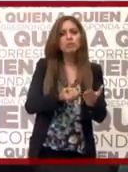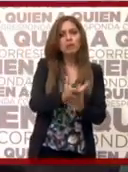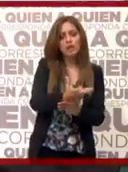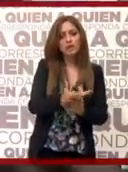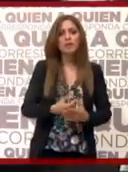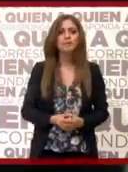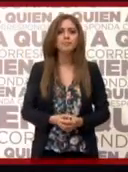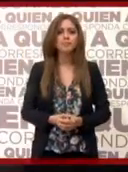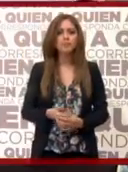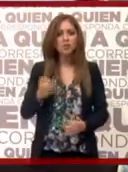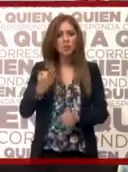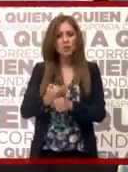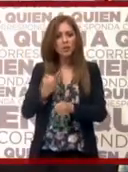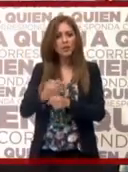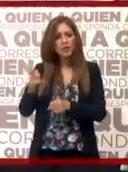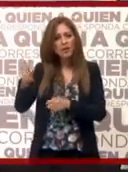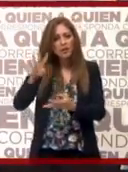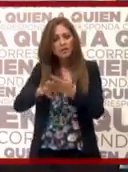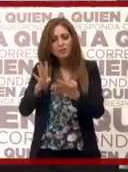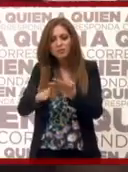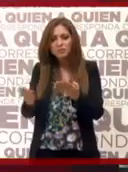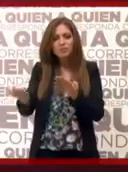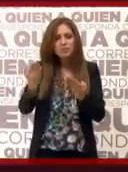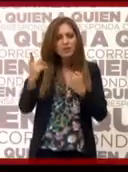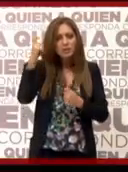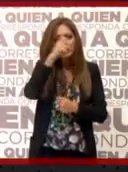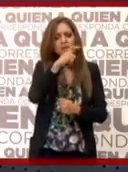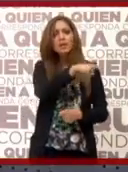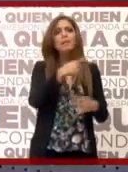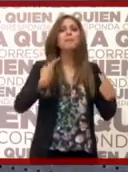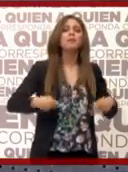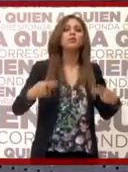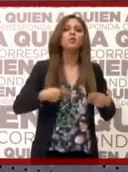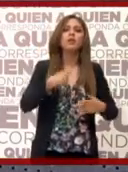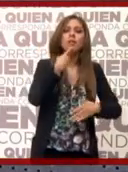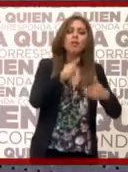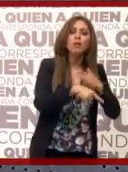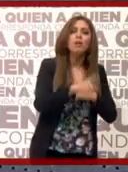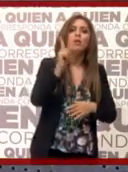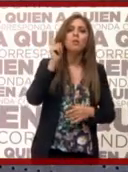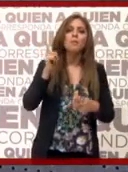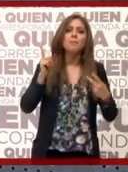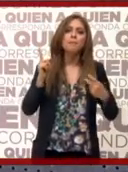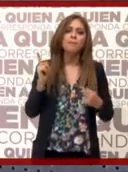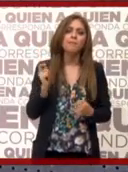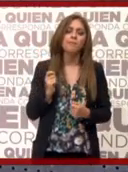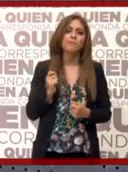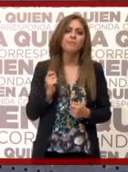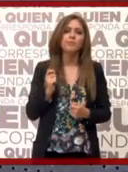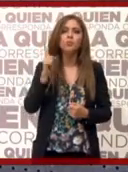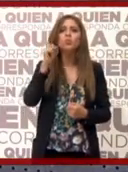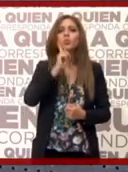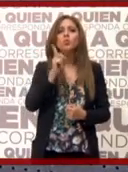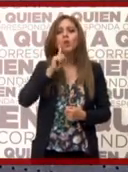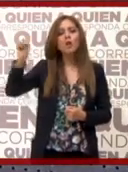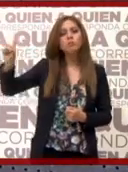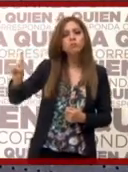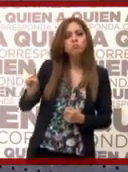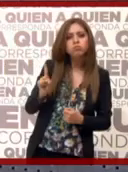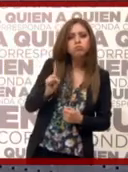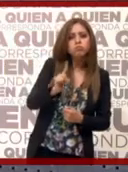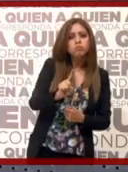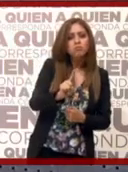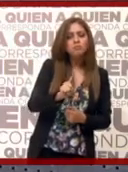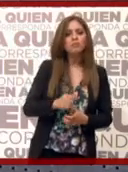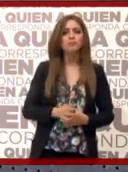que hay irregularidades en el proceso. De los que están acusándolo, se presentó una mujer, la